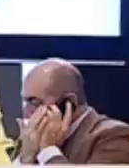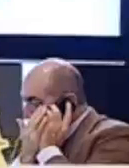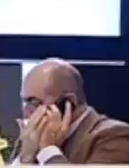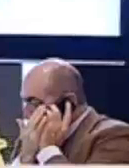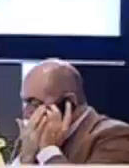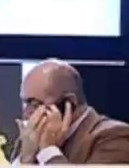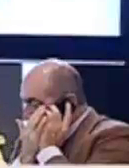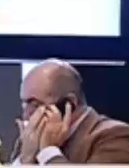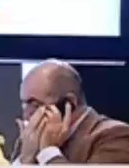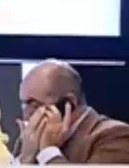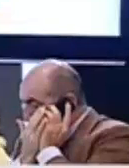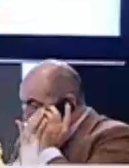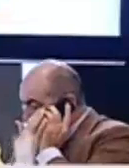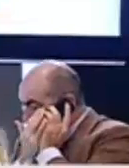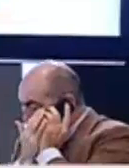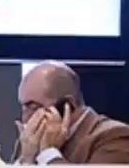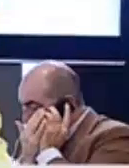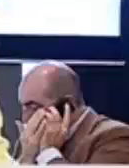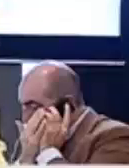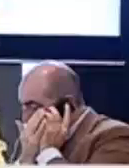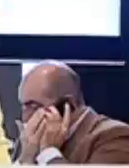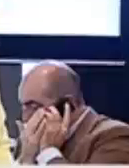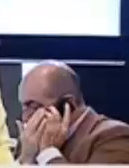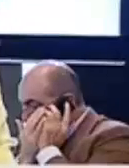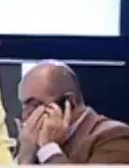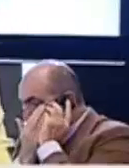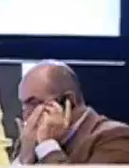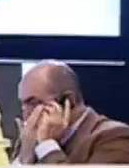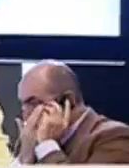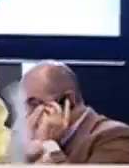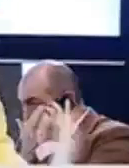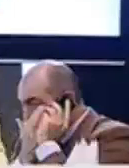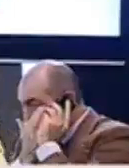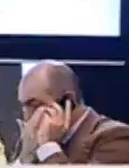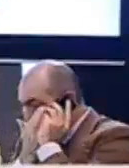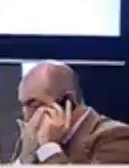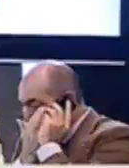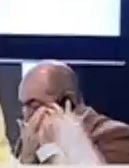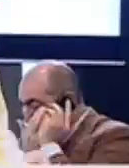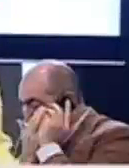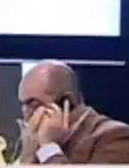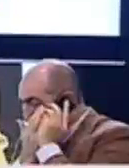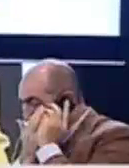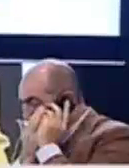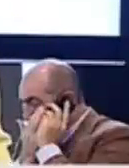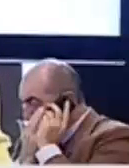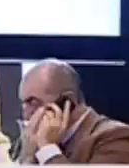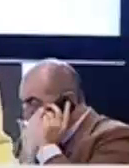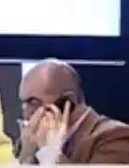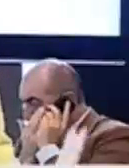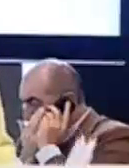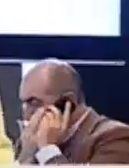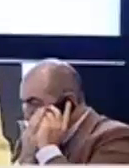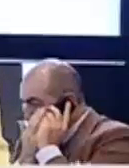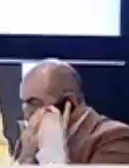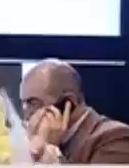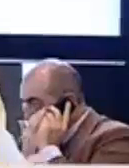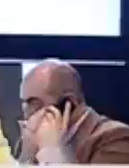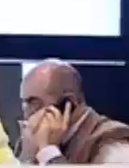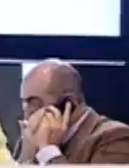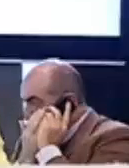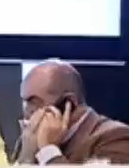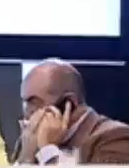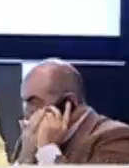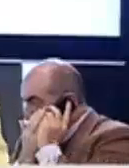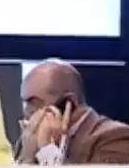legislativo que se desarrolle tanto en la Cámara de Diputados como en el Senado de la República y en este caso el día de hoy en la Cámara Alta.